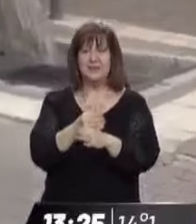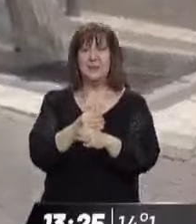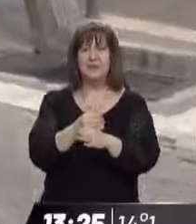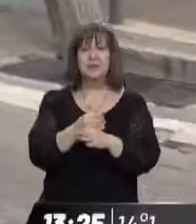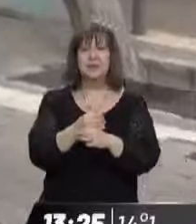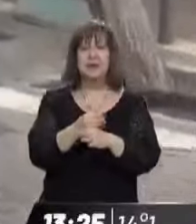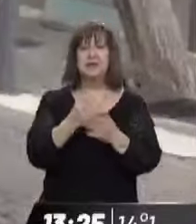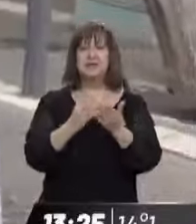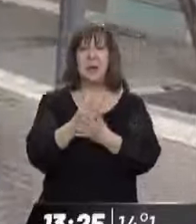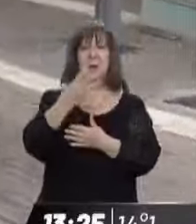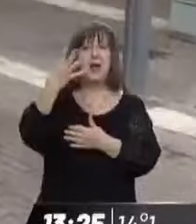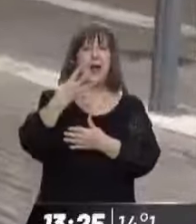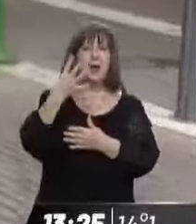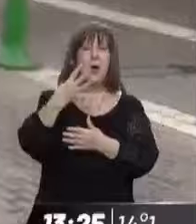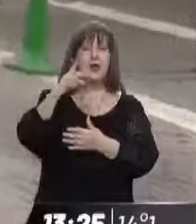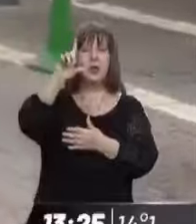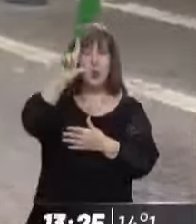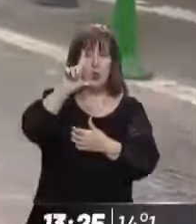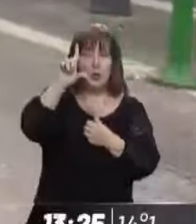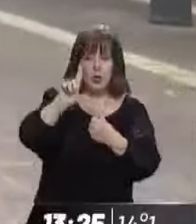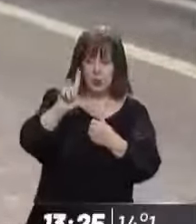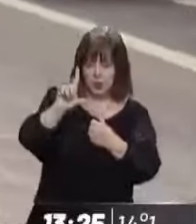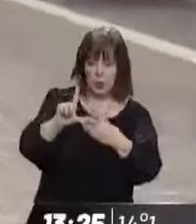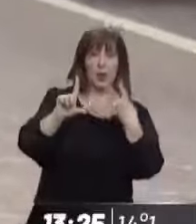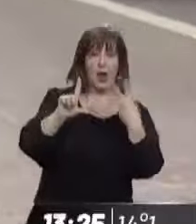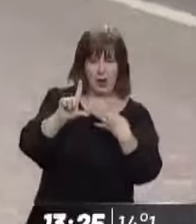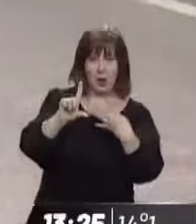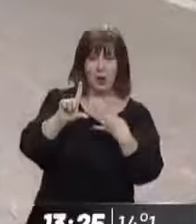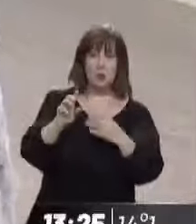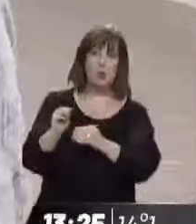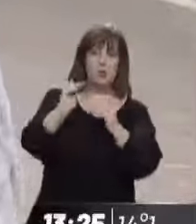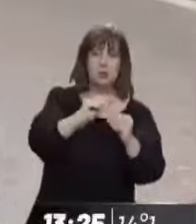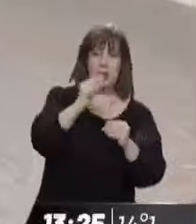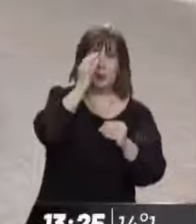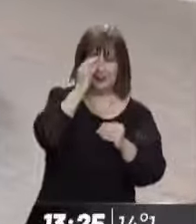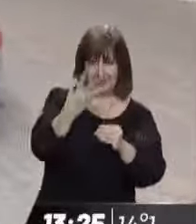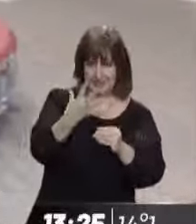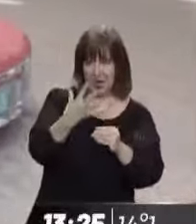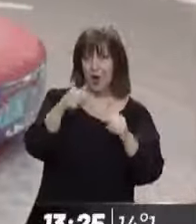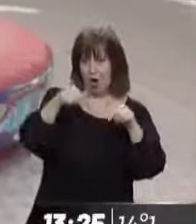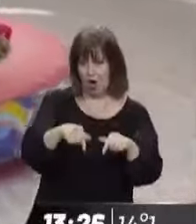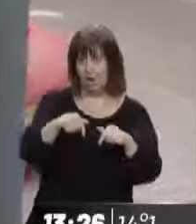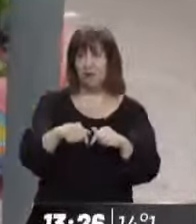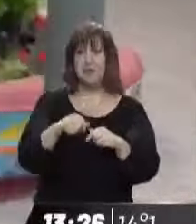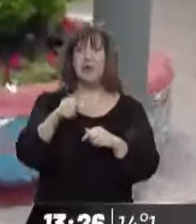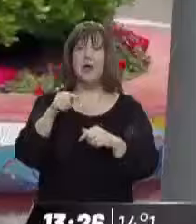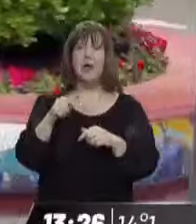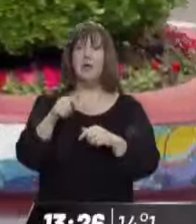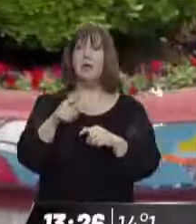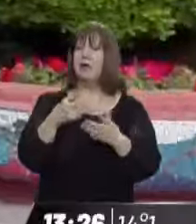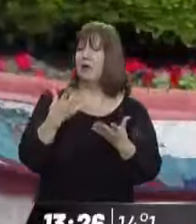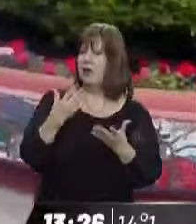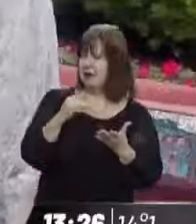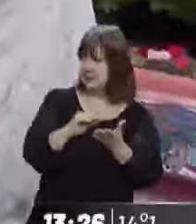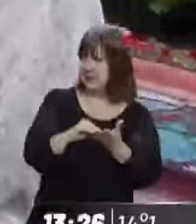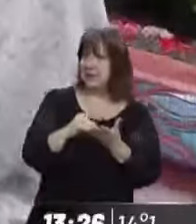cuarto lunes de septiembre, por eso este año se pasó al día 25 de septiembre. Pero ojo, que esto no incluye a esto que tiene